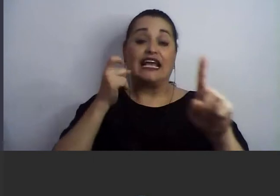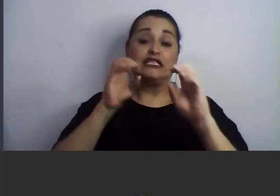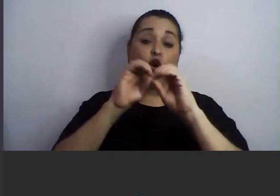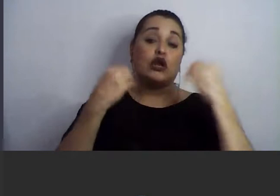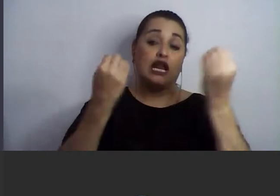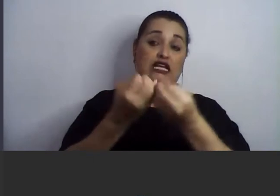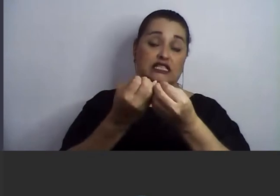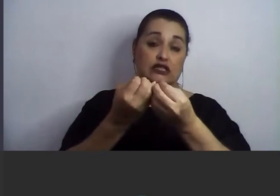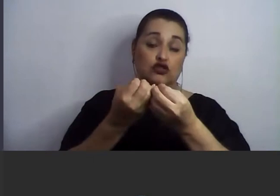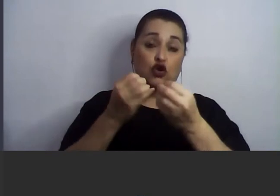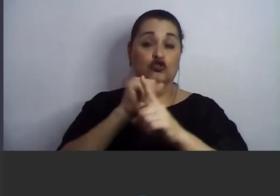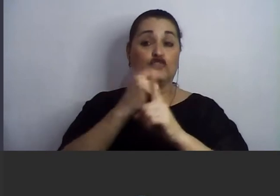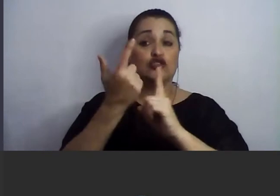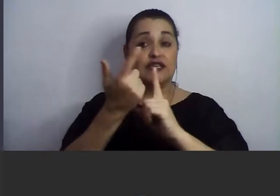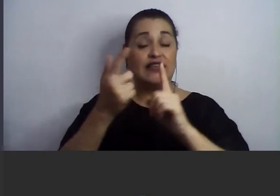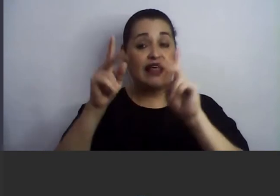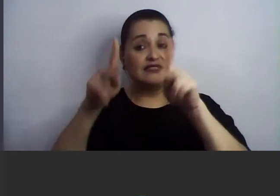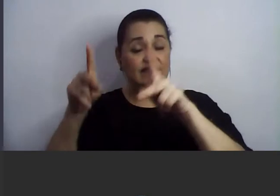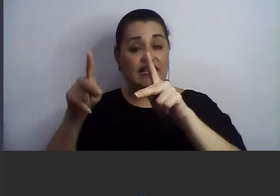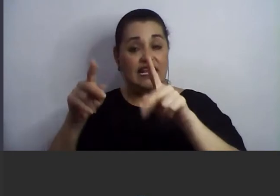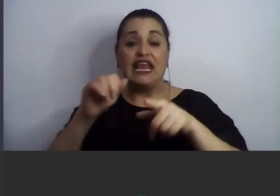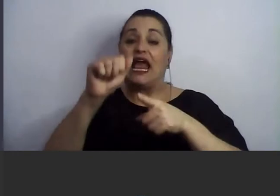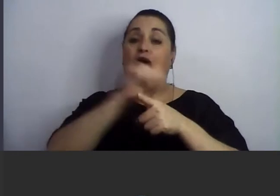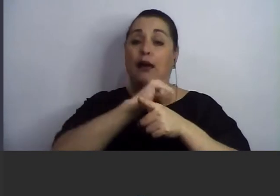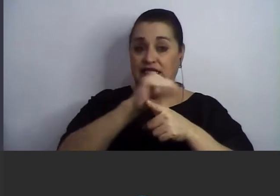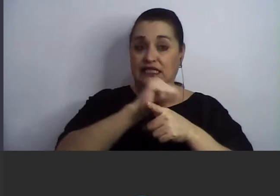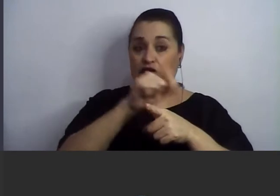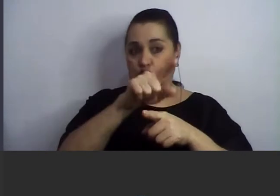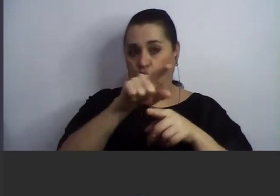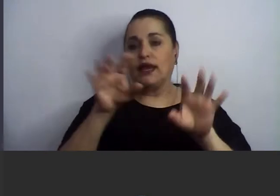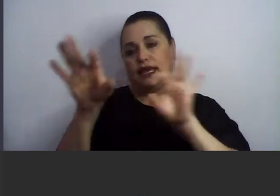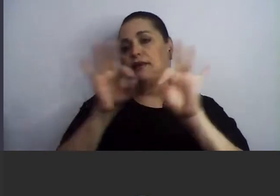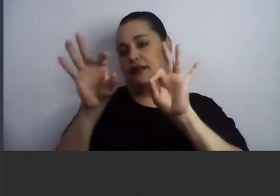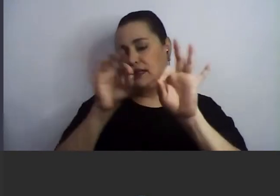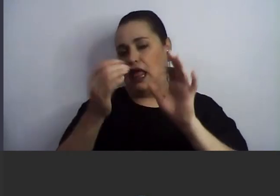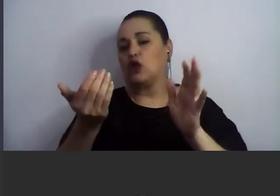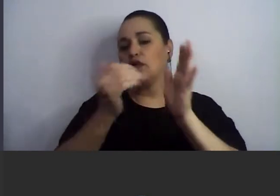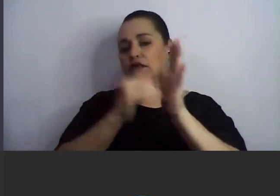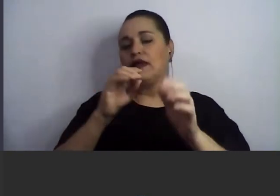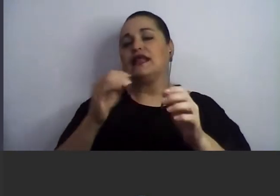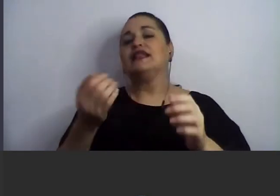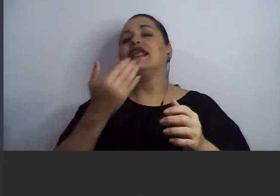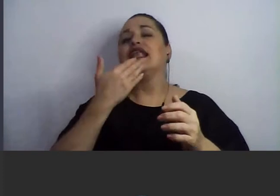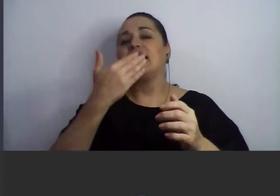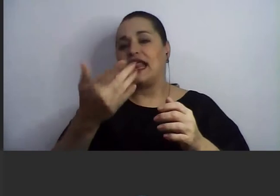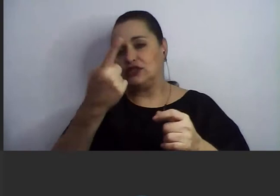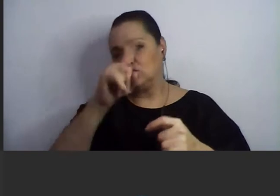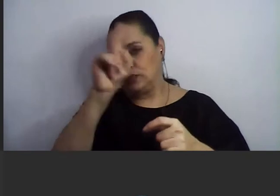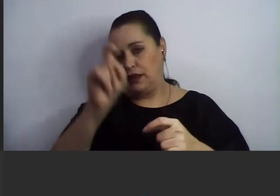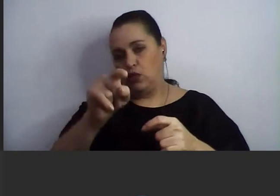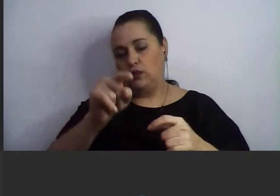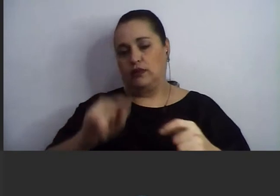desde la academia y sobre la capacitación por supuesto que está invitada y nuevamente le agradezco muchísimo por su consulta.